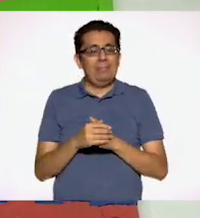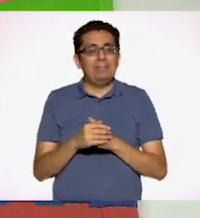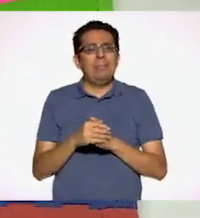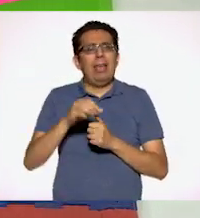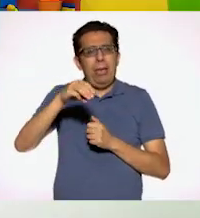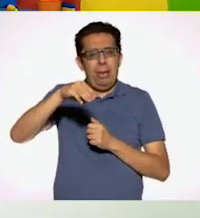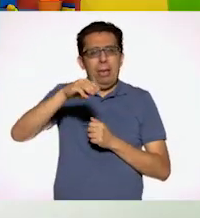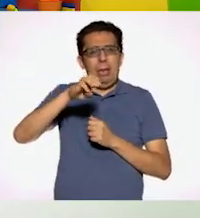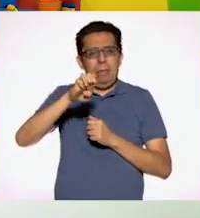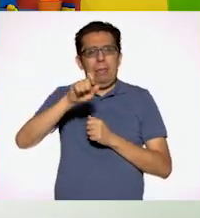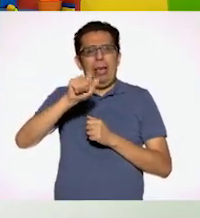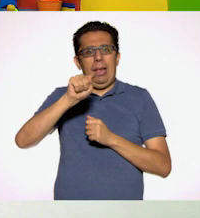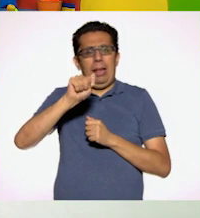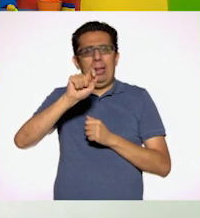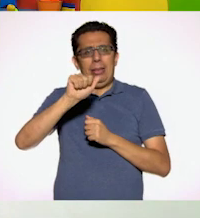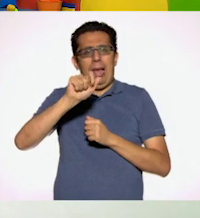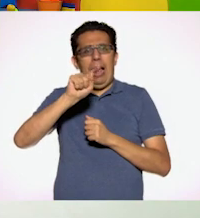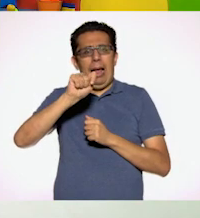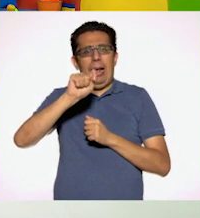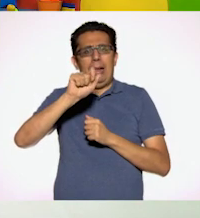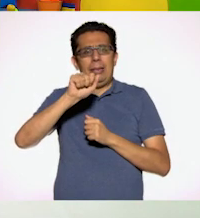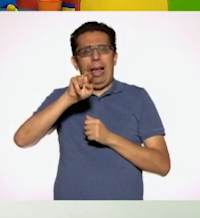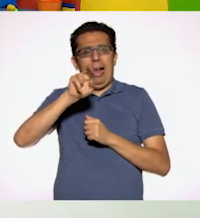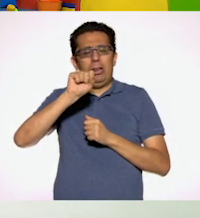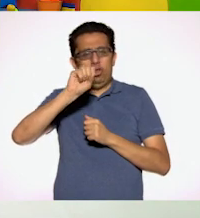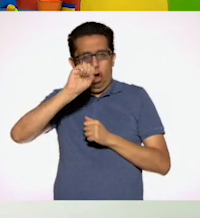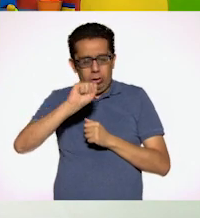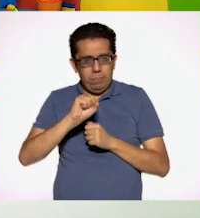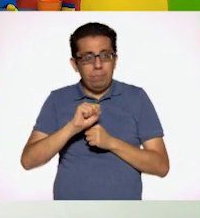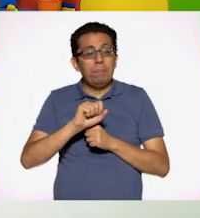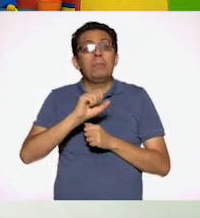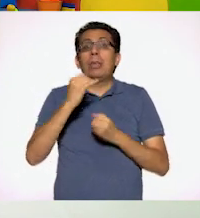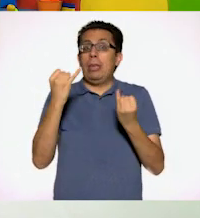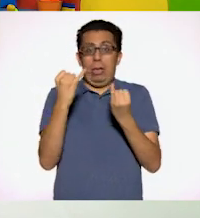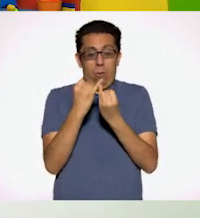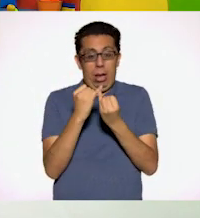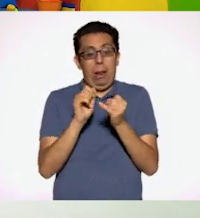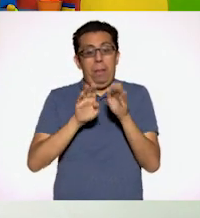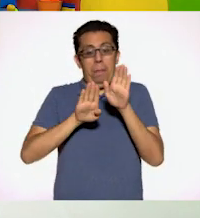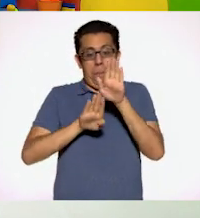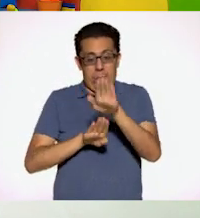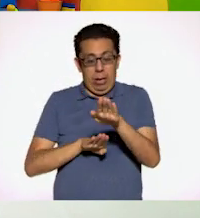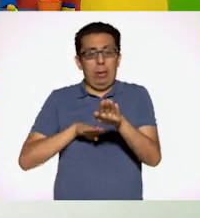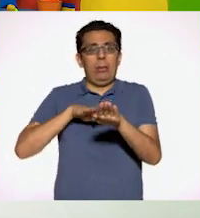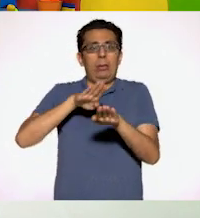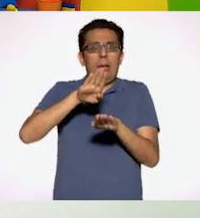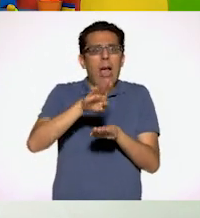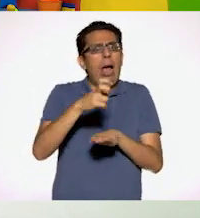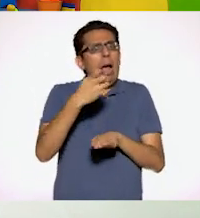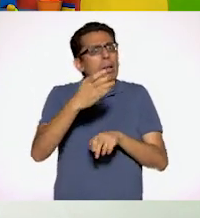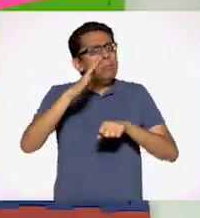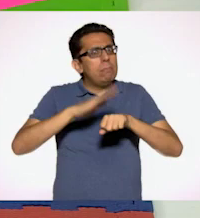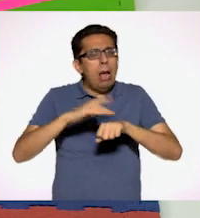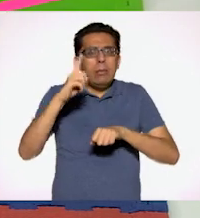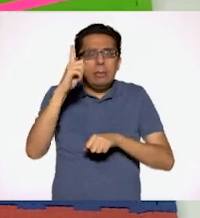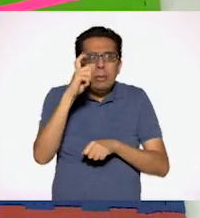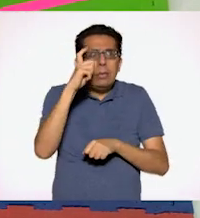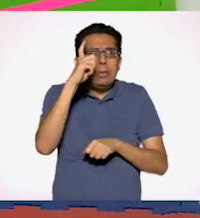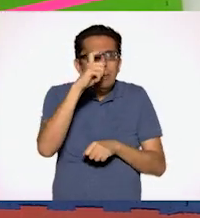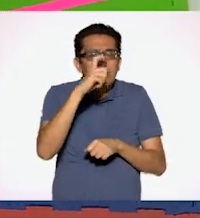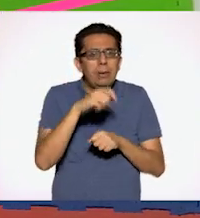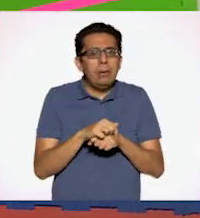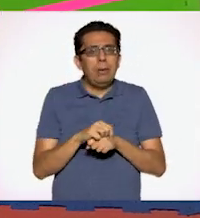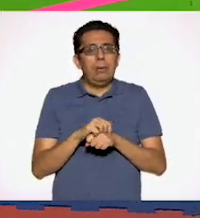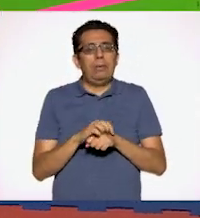metatarsos. Metatarsos. Muy y bien. Luego, un pie y otro... frente al otro, así. Ay, es. ¡Ay, es más complicado, Hapsiri! Es